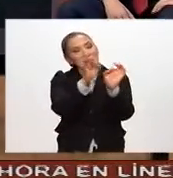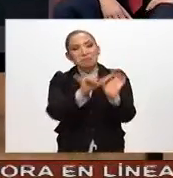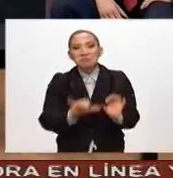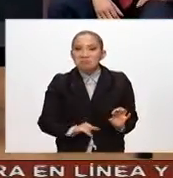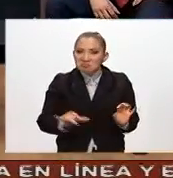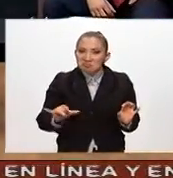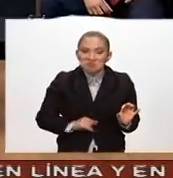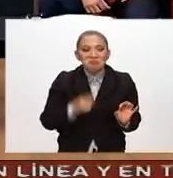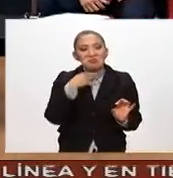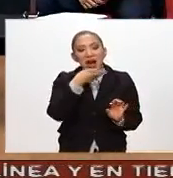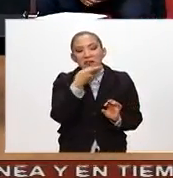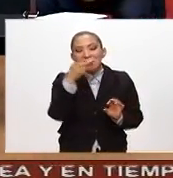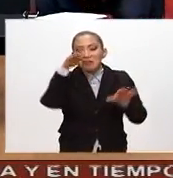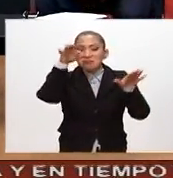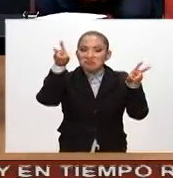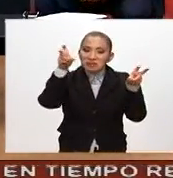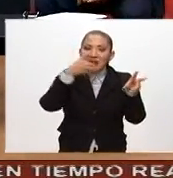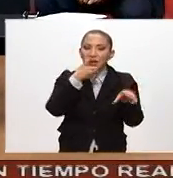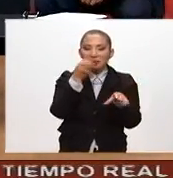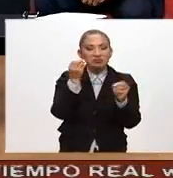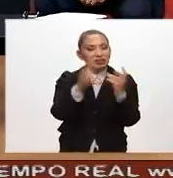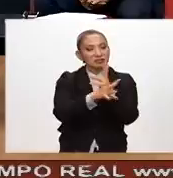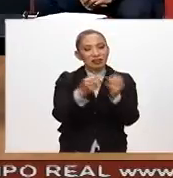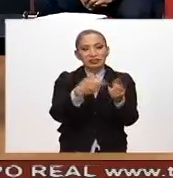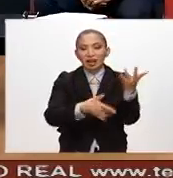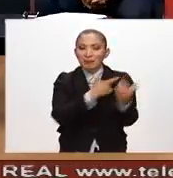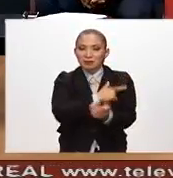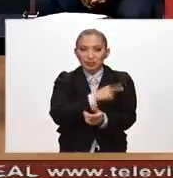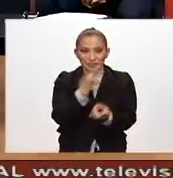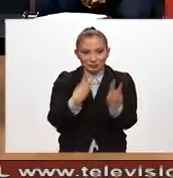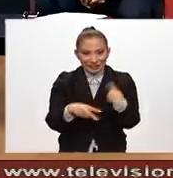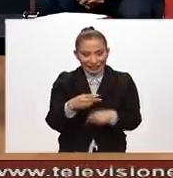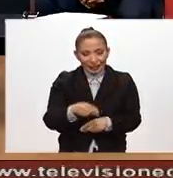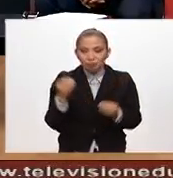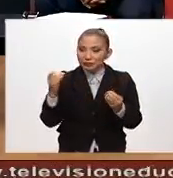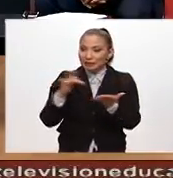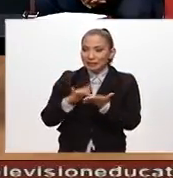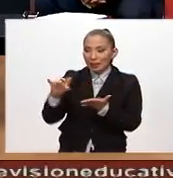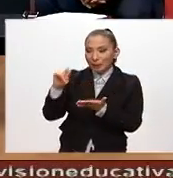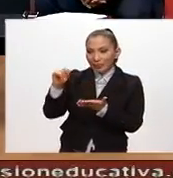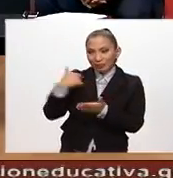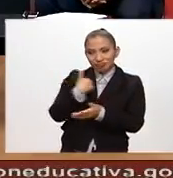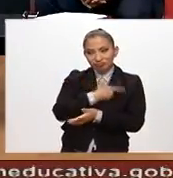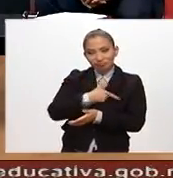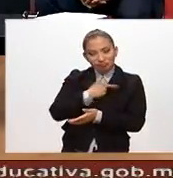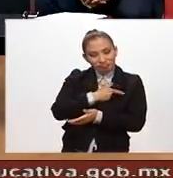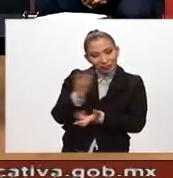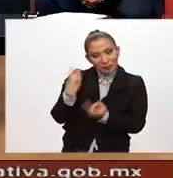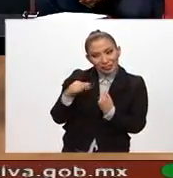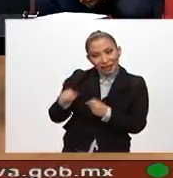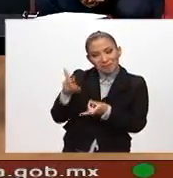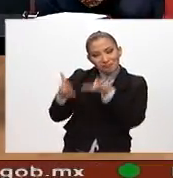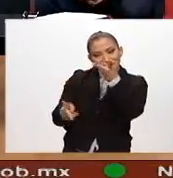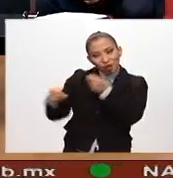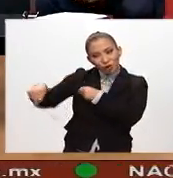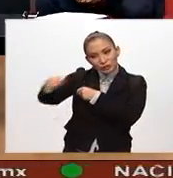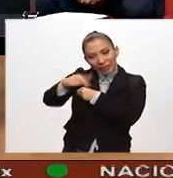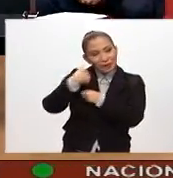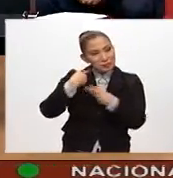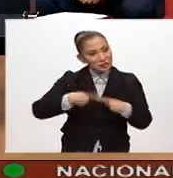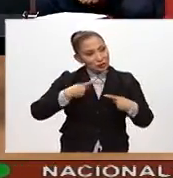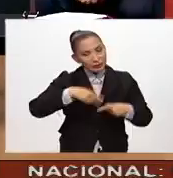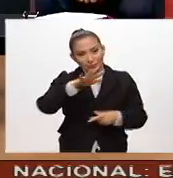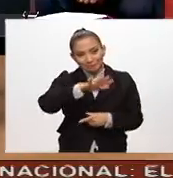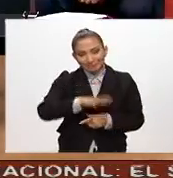interesantes que tienen que ver con hábitos, con muchas cosas, maestra. Qué gusto que esté aquí. Muchas gracias, Pati. Ya sabes que me encanta venir a platicar con ustedes y con el